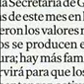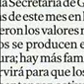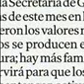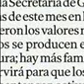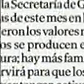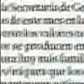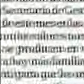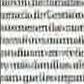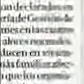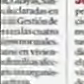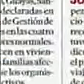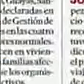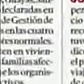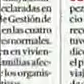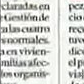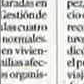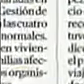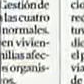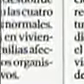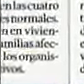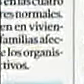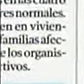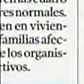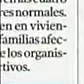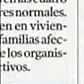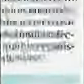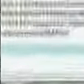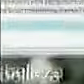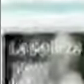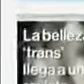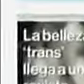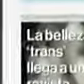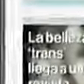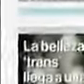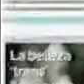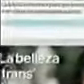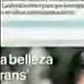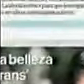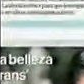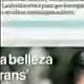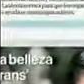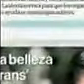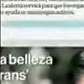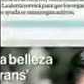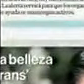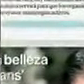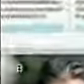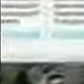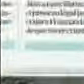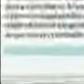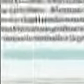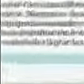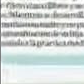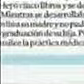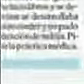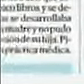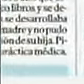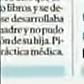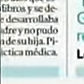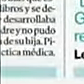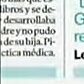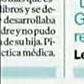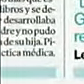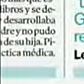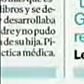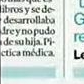juicio de 7 años por el caso de Charlotte Masoyer. Las deudas con Schulenberg se renegocian. La